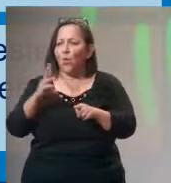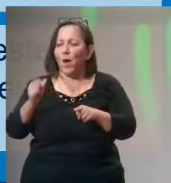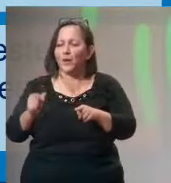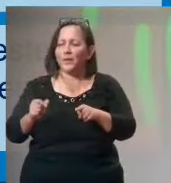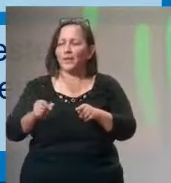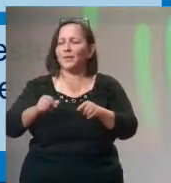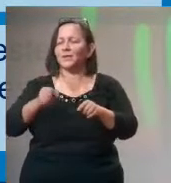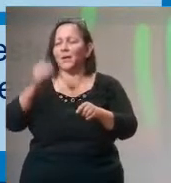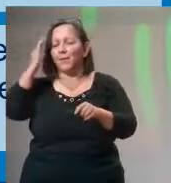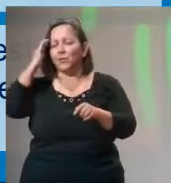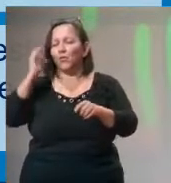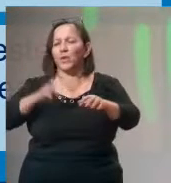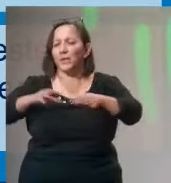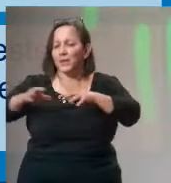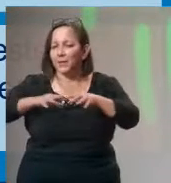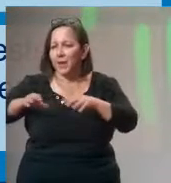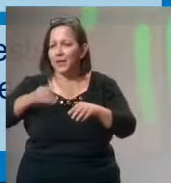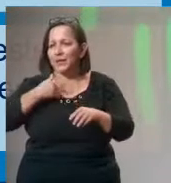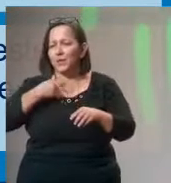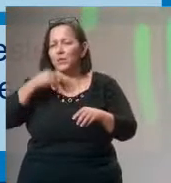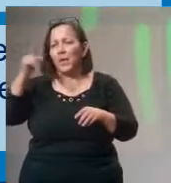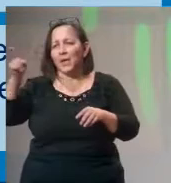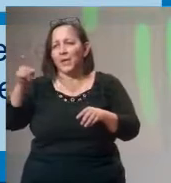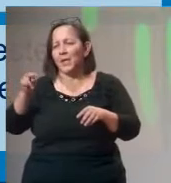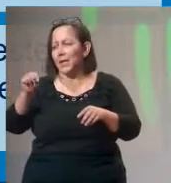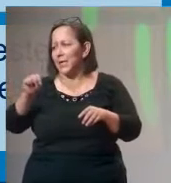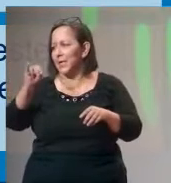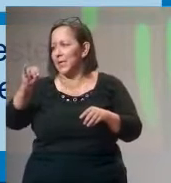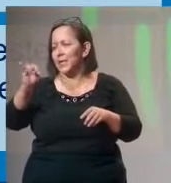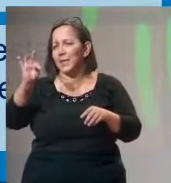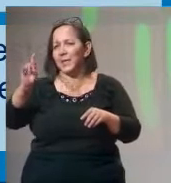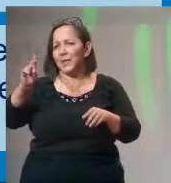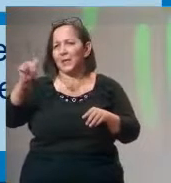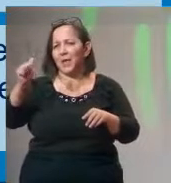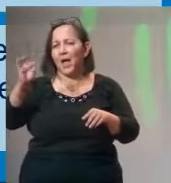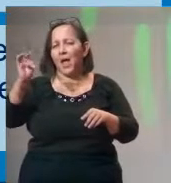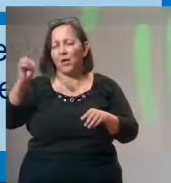qué actividades hay allí. Y el nitrato es uno de